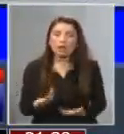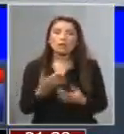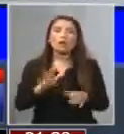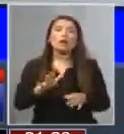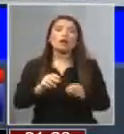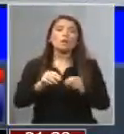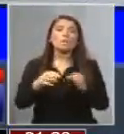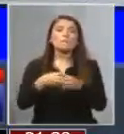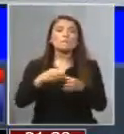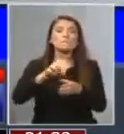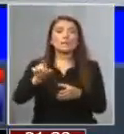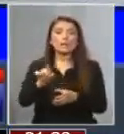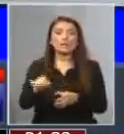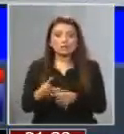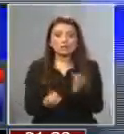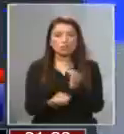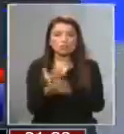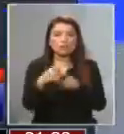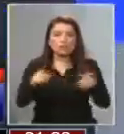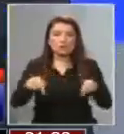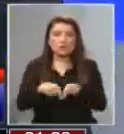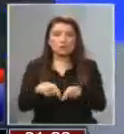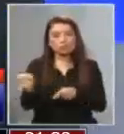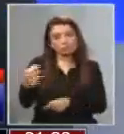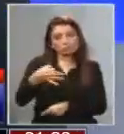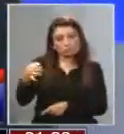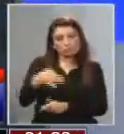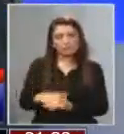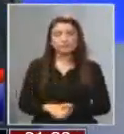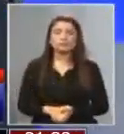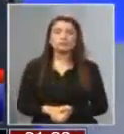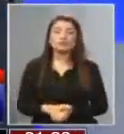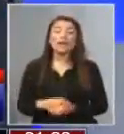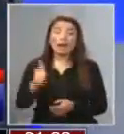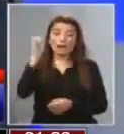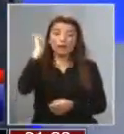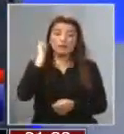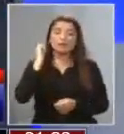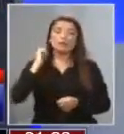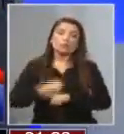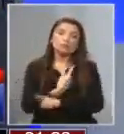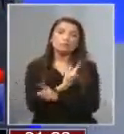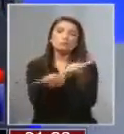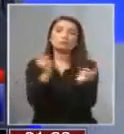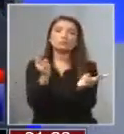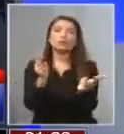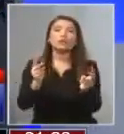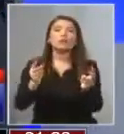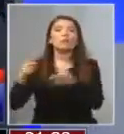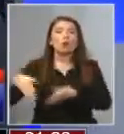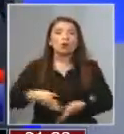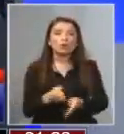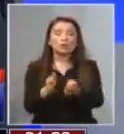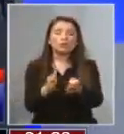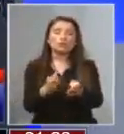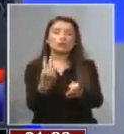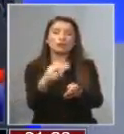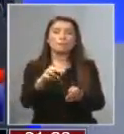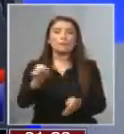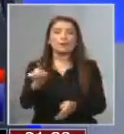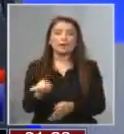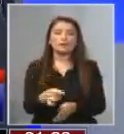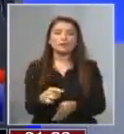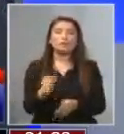puede explicar de qué se trata? Sí, ayer se lanzó o se relanzó esta corriente dentro del Partido Socialista que se llama Izquierda Socialista. ¿En